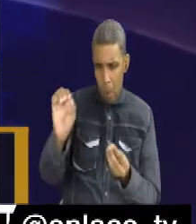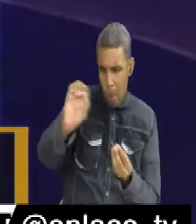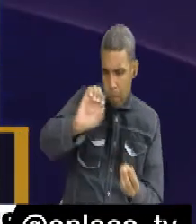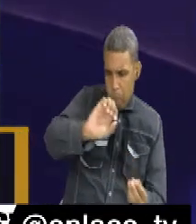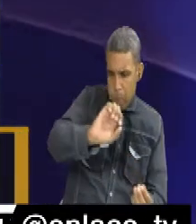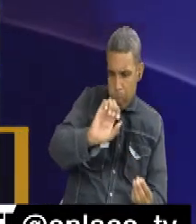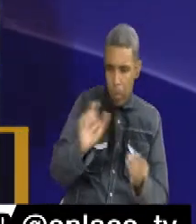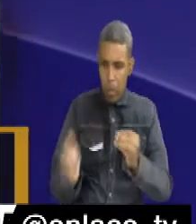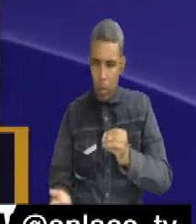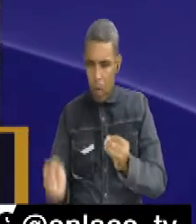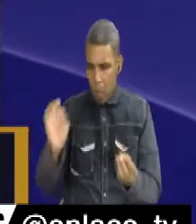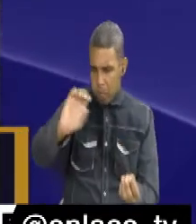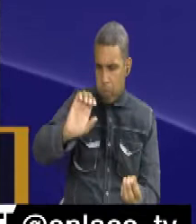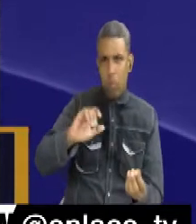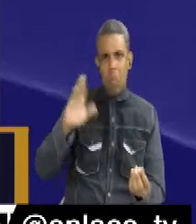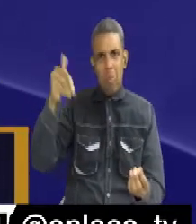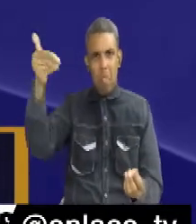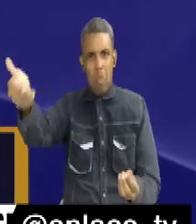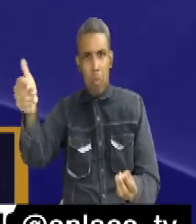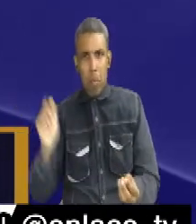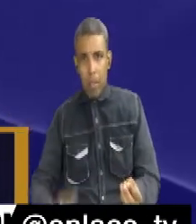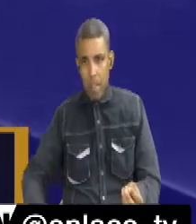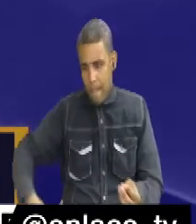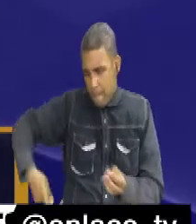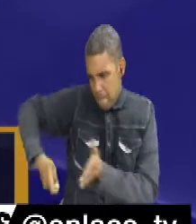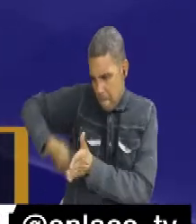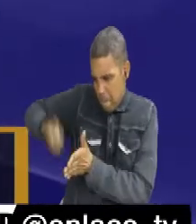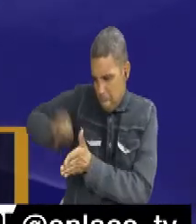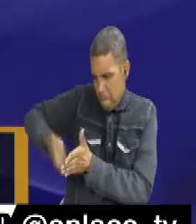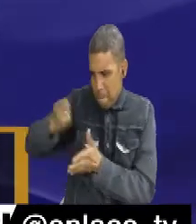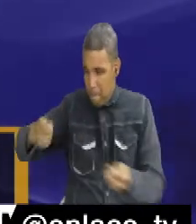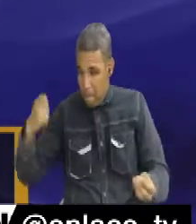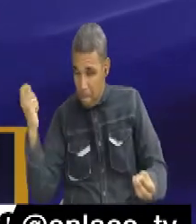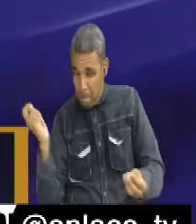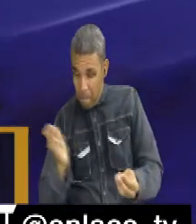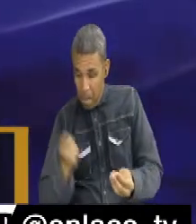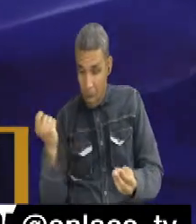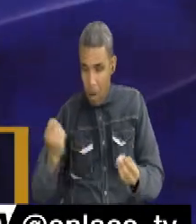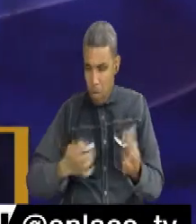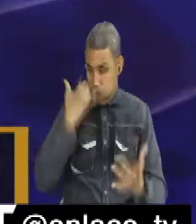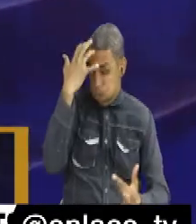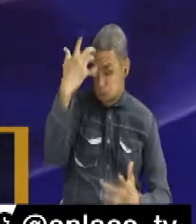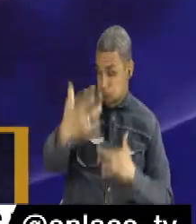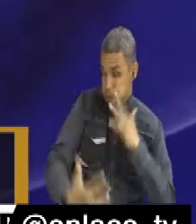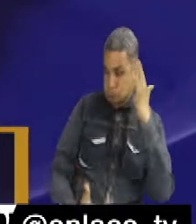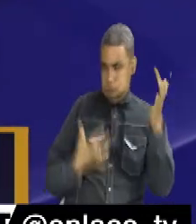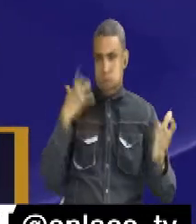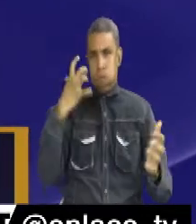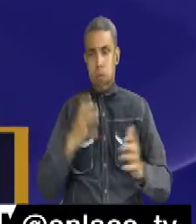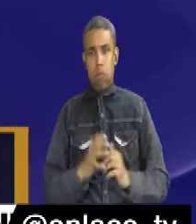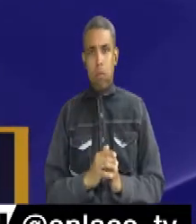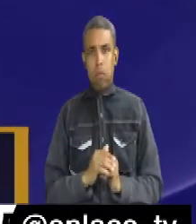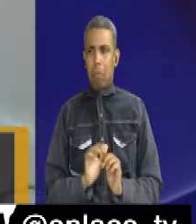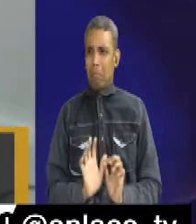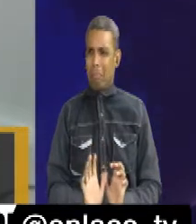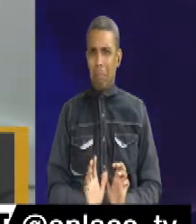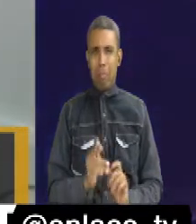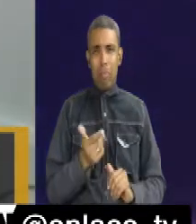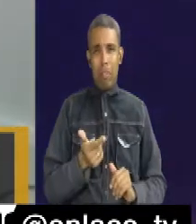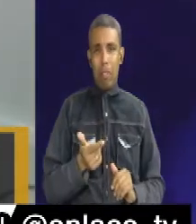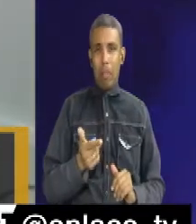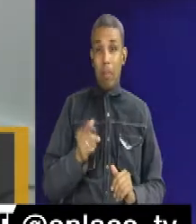naturales, conocidos por el Ejército Nacional, conocidos por los cuadros. Resulta de que uno de los soldados le aplicó demasiado